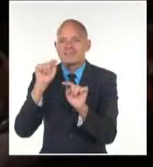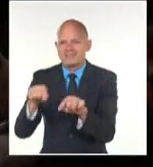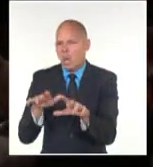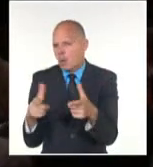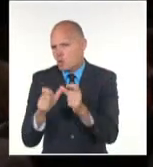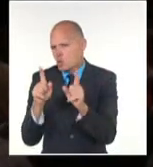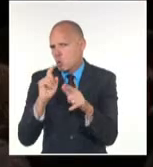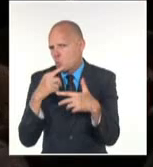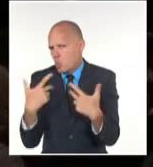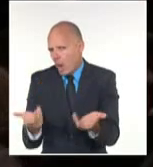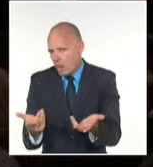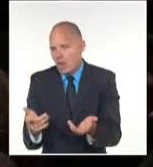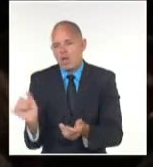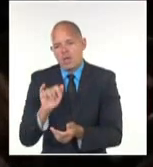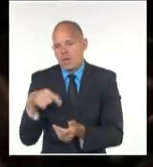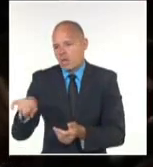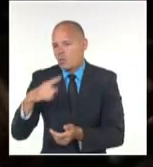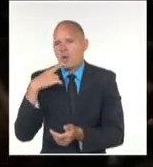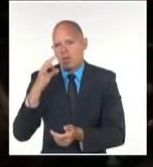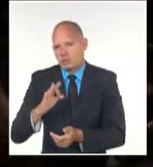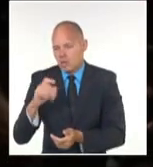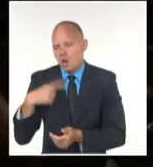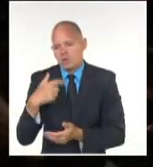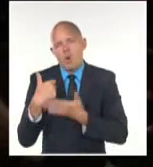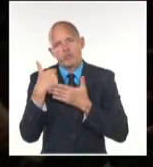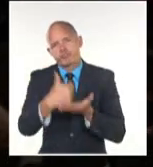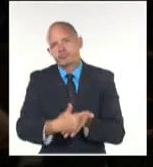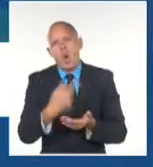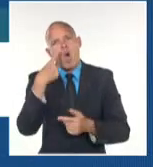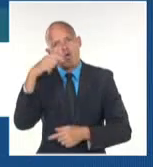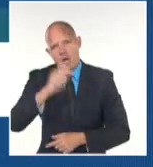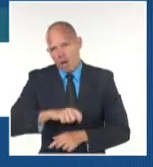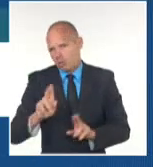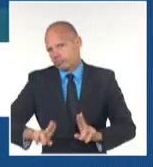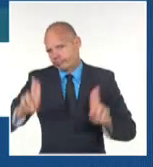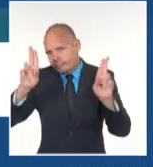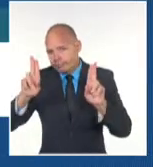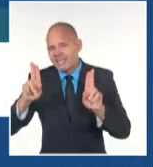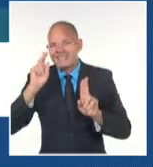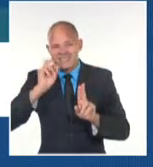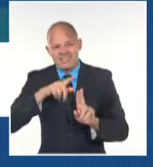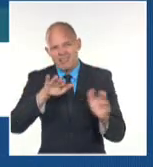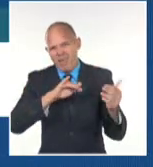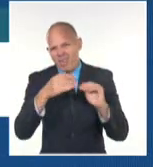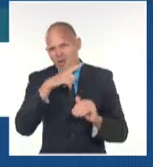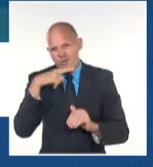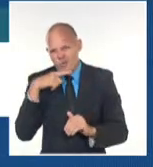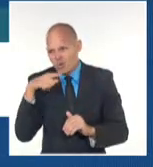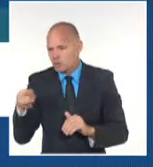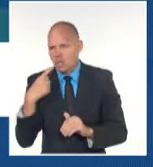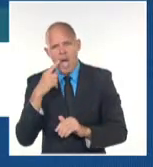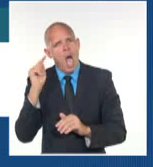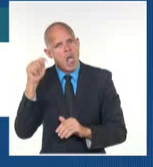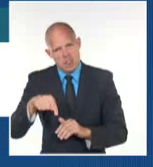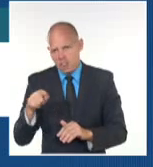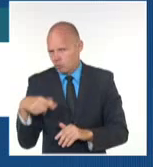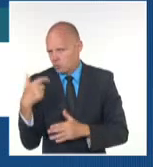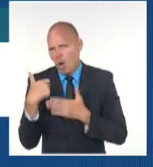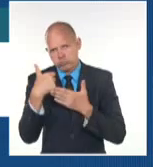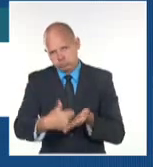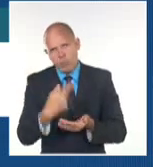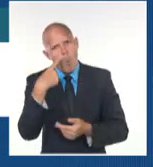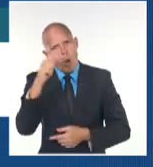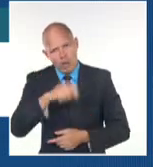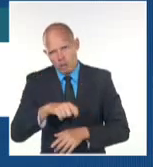apoyo incondicional a Ucrania en el conflicto contra Rusia. La cuestión central de la conflagración sigue en la agenda de la OTAN. El secretario